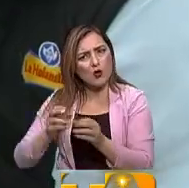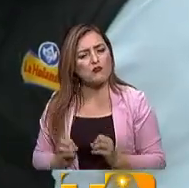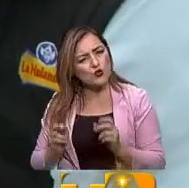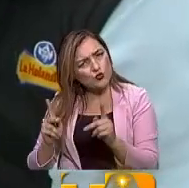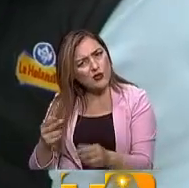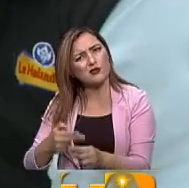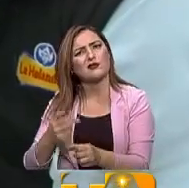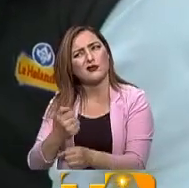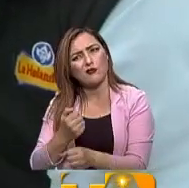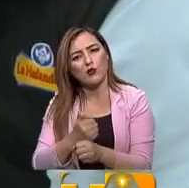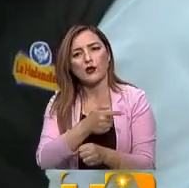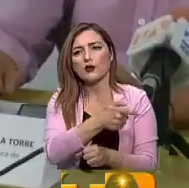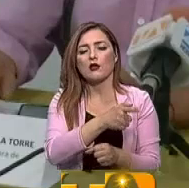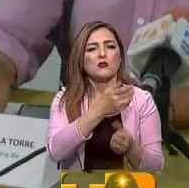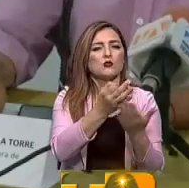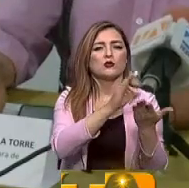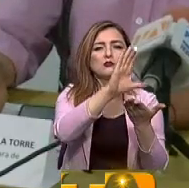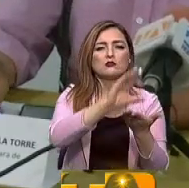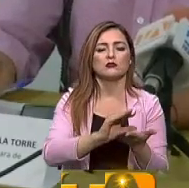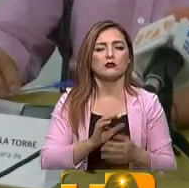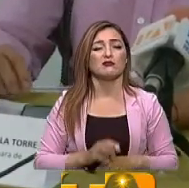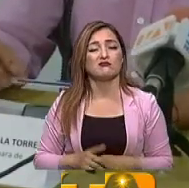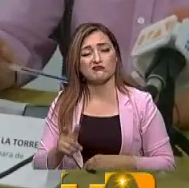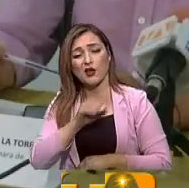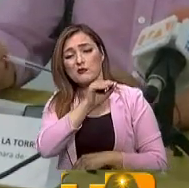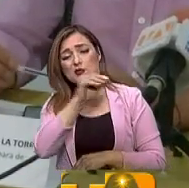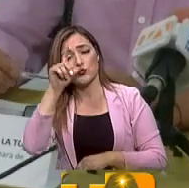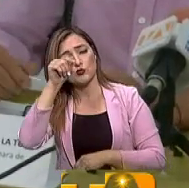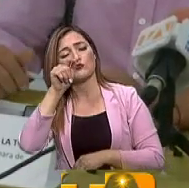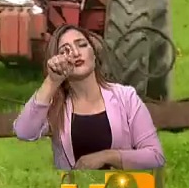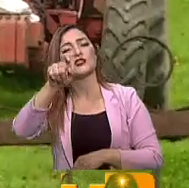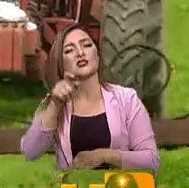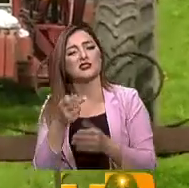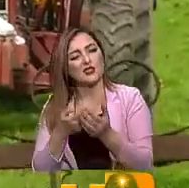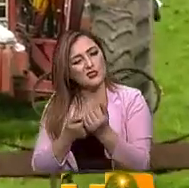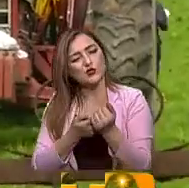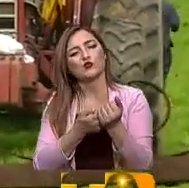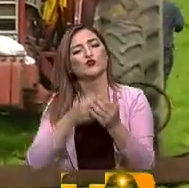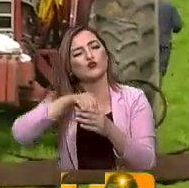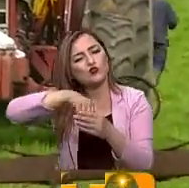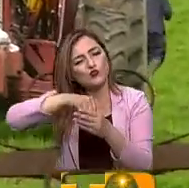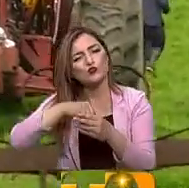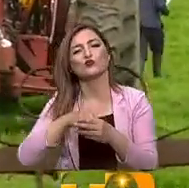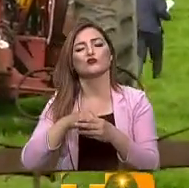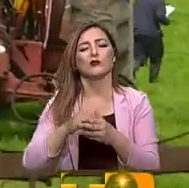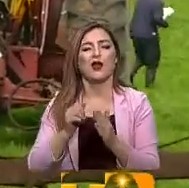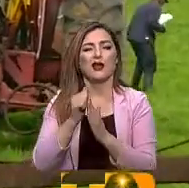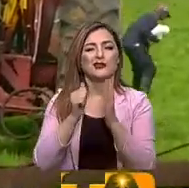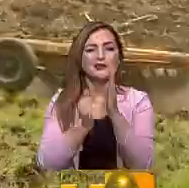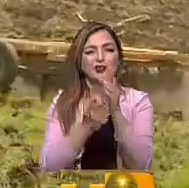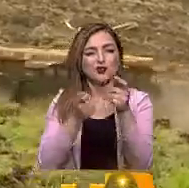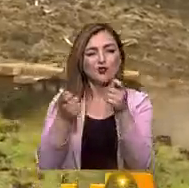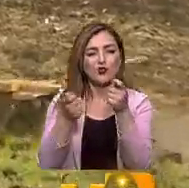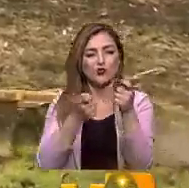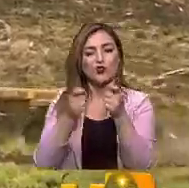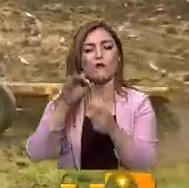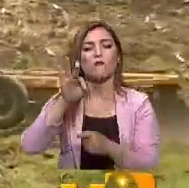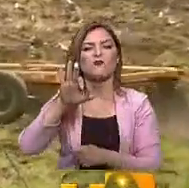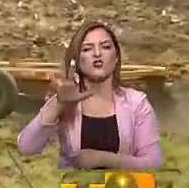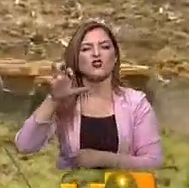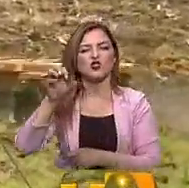al gobierno sobre la necesidad de recursos para que la Agencia de Regulación y Control Fito y